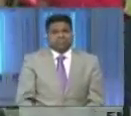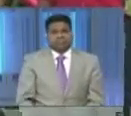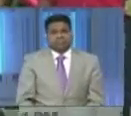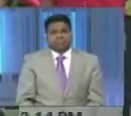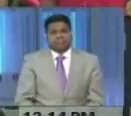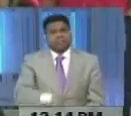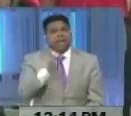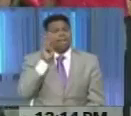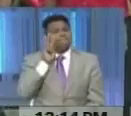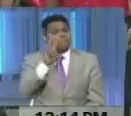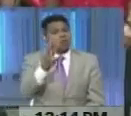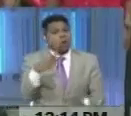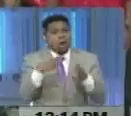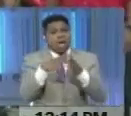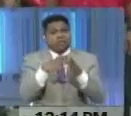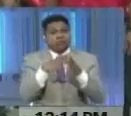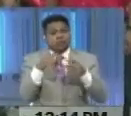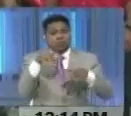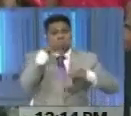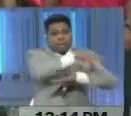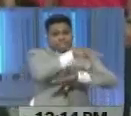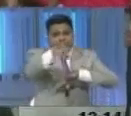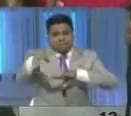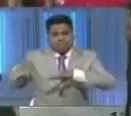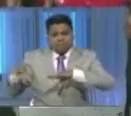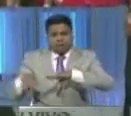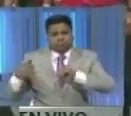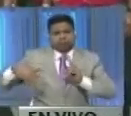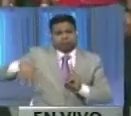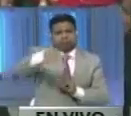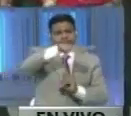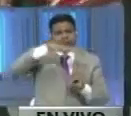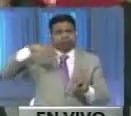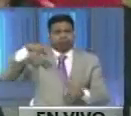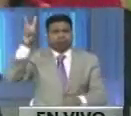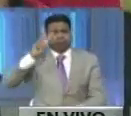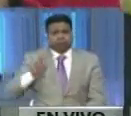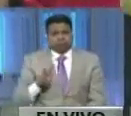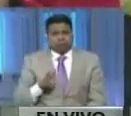a todos los estados movilizándose, me llamó y me dijo: